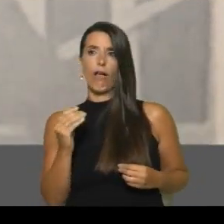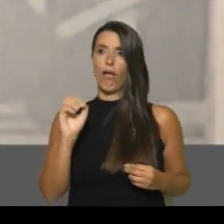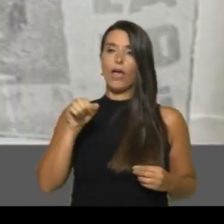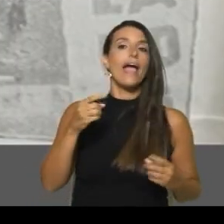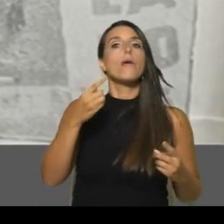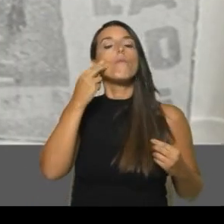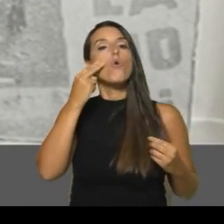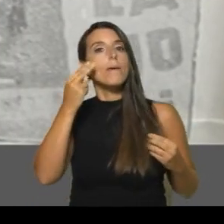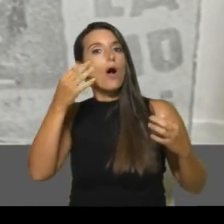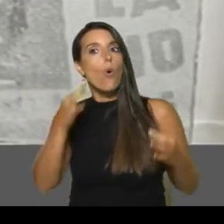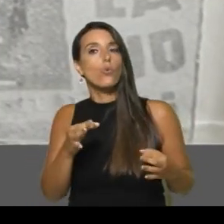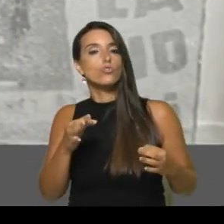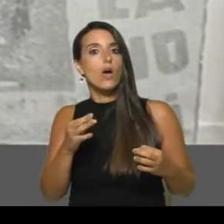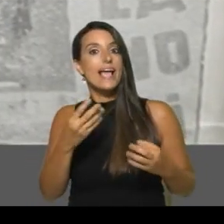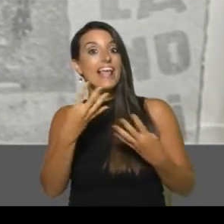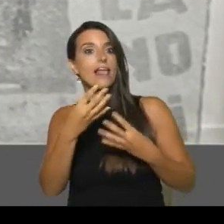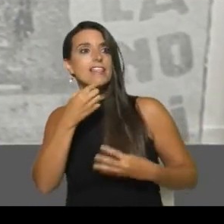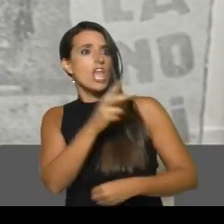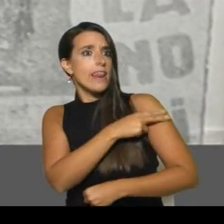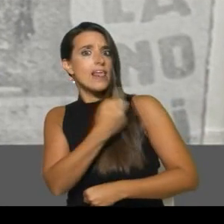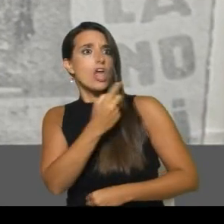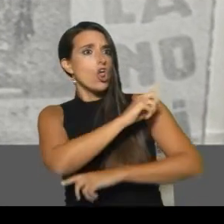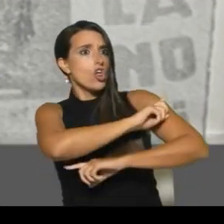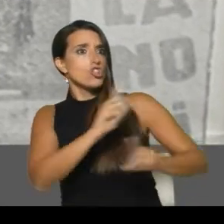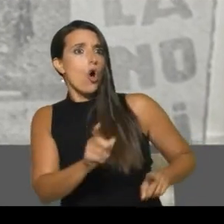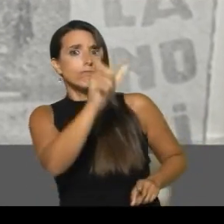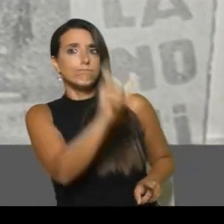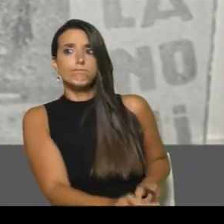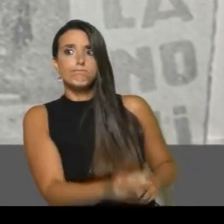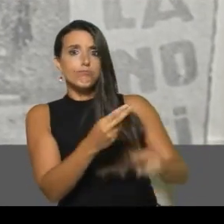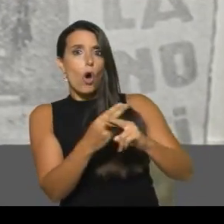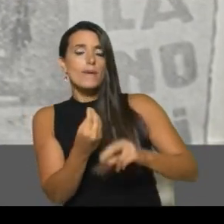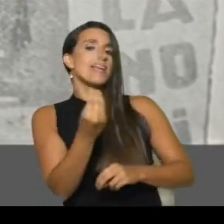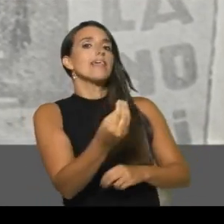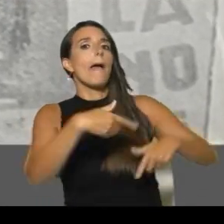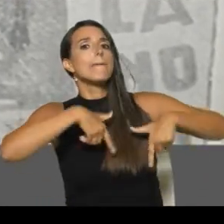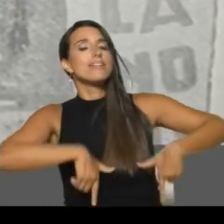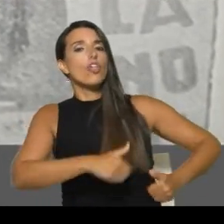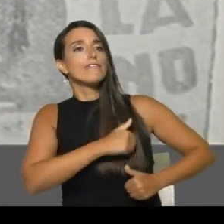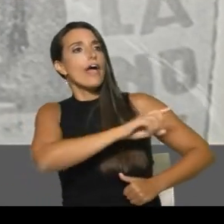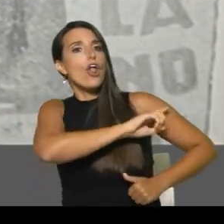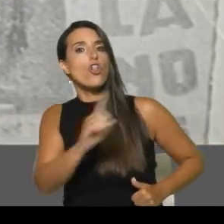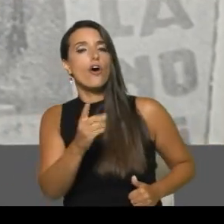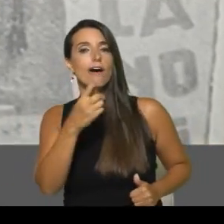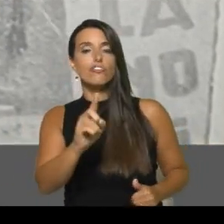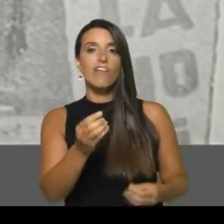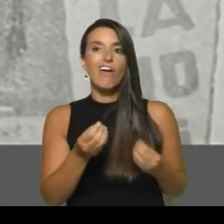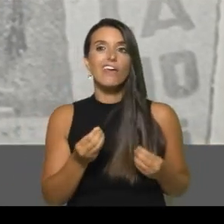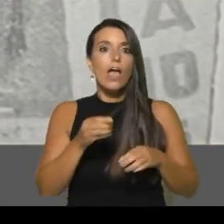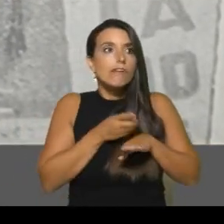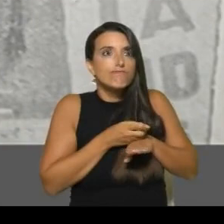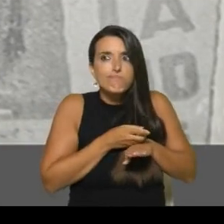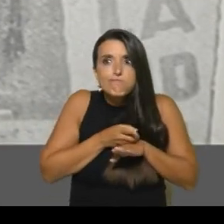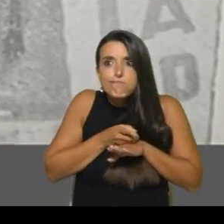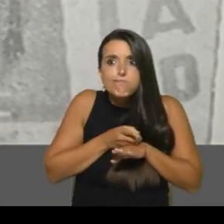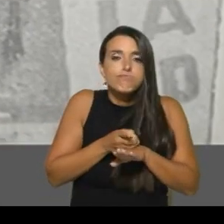institucional los generales dicen No aún al momento Eugenio de un ministro de defensa sacan como yo decía los blindados a las